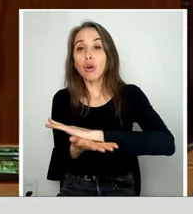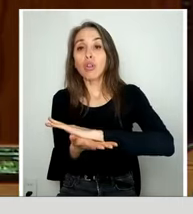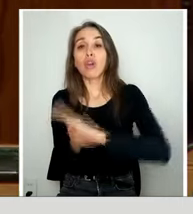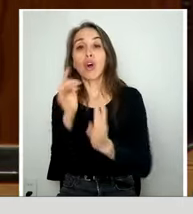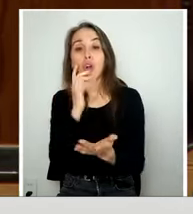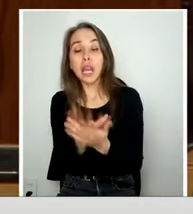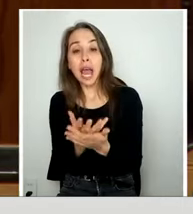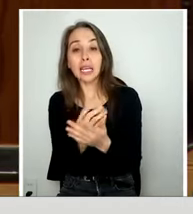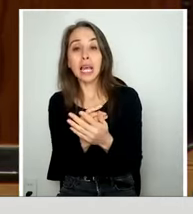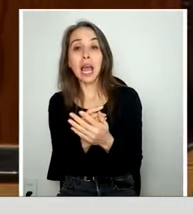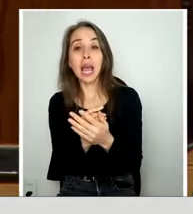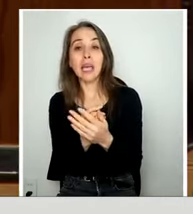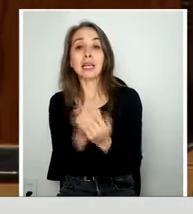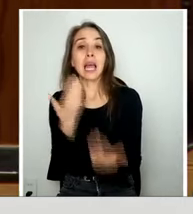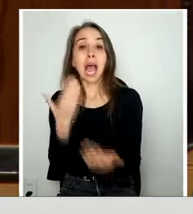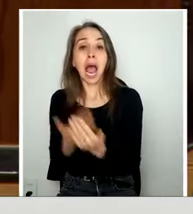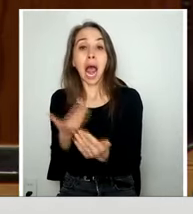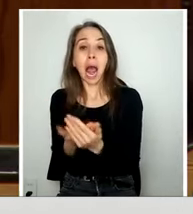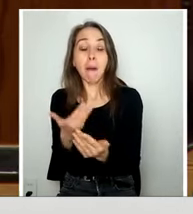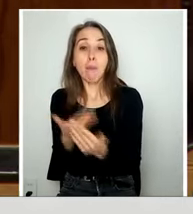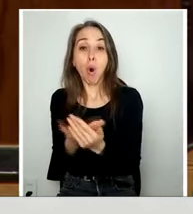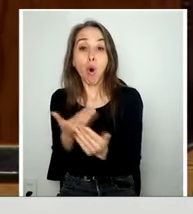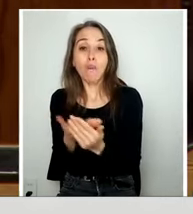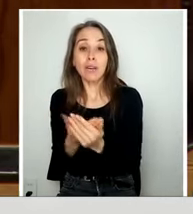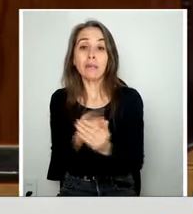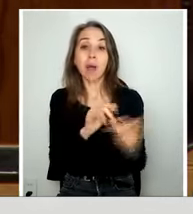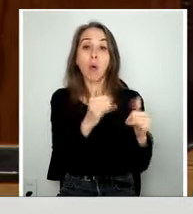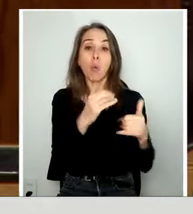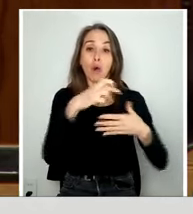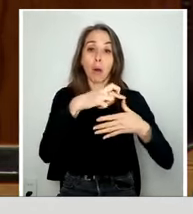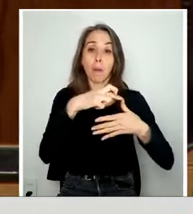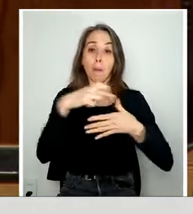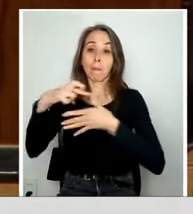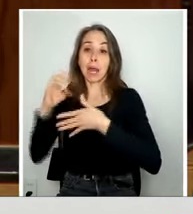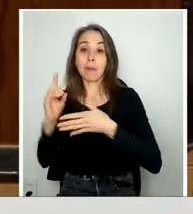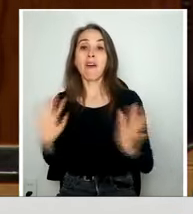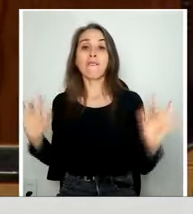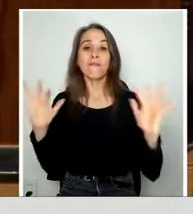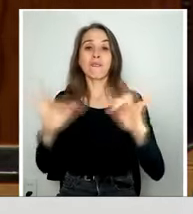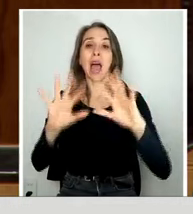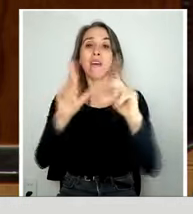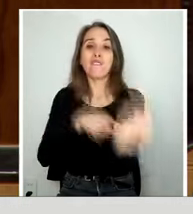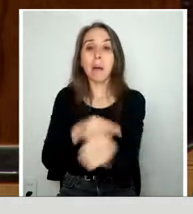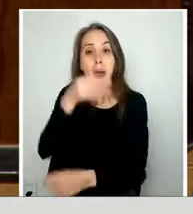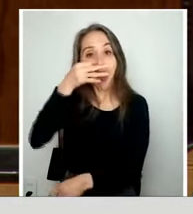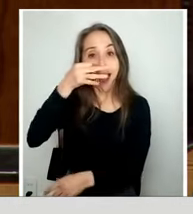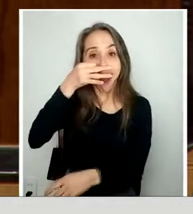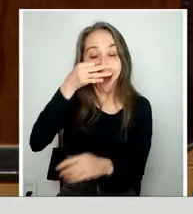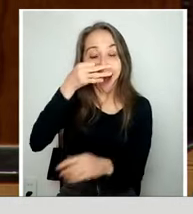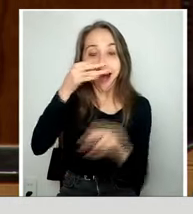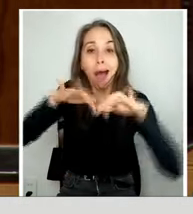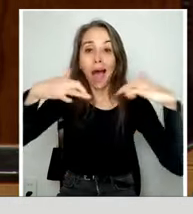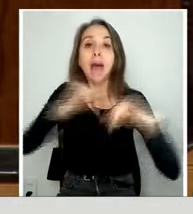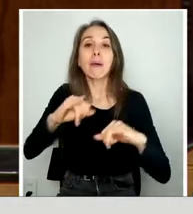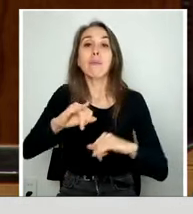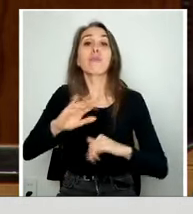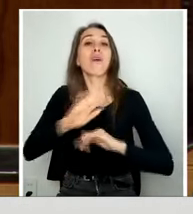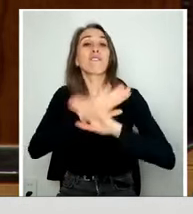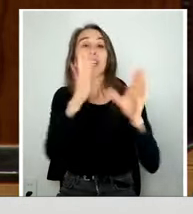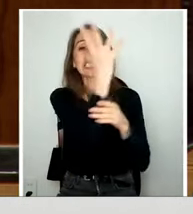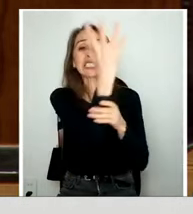efectivamente aprovechemos tanto estos juegos para asistir en familia como después seguir jugando algo que parece tan